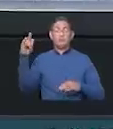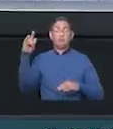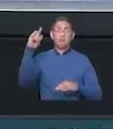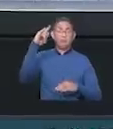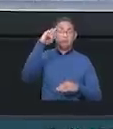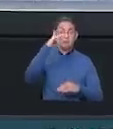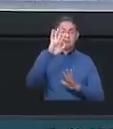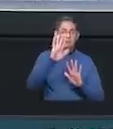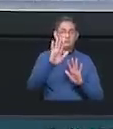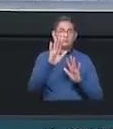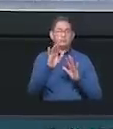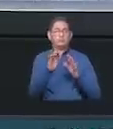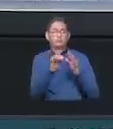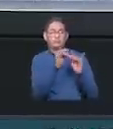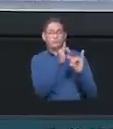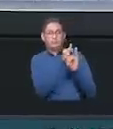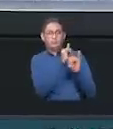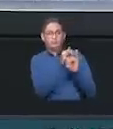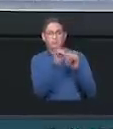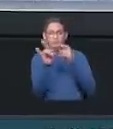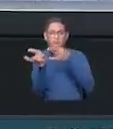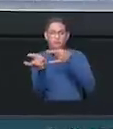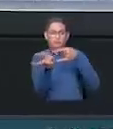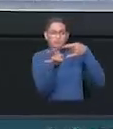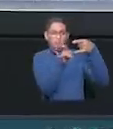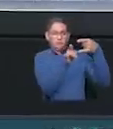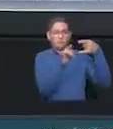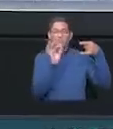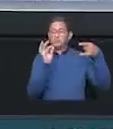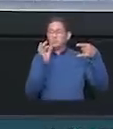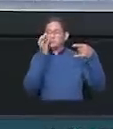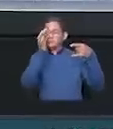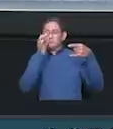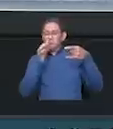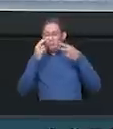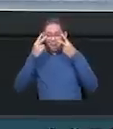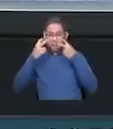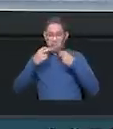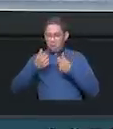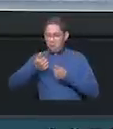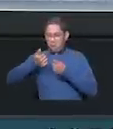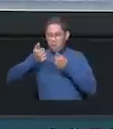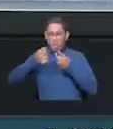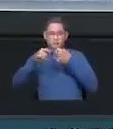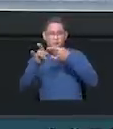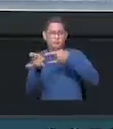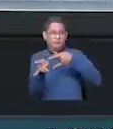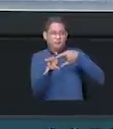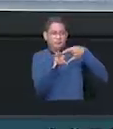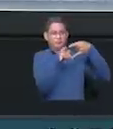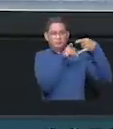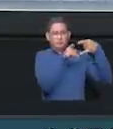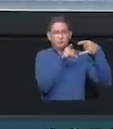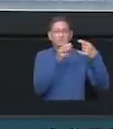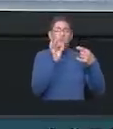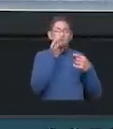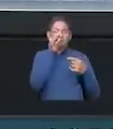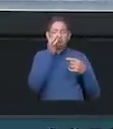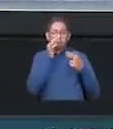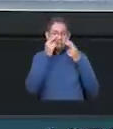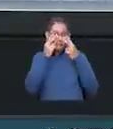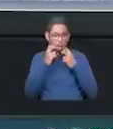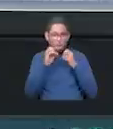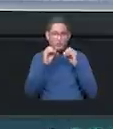jurada de salud una prueba de kobe 19 negativa que puede ser psr o